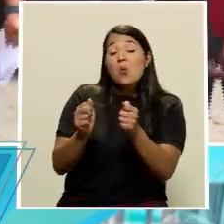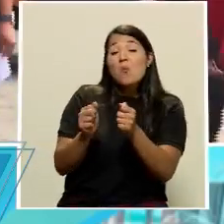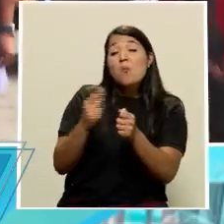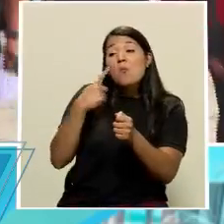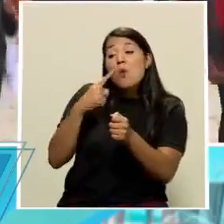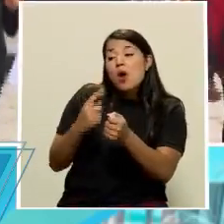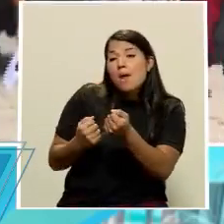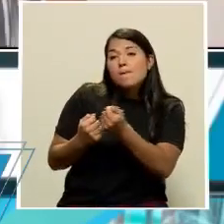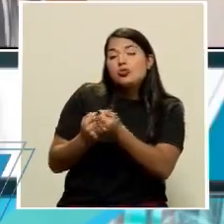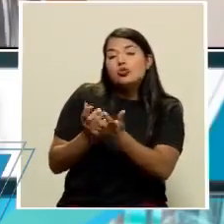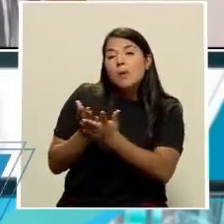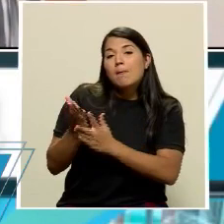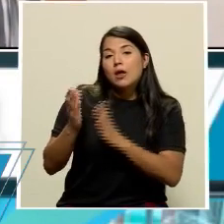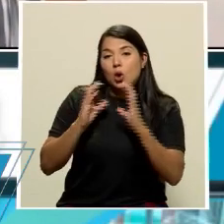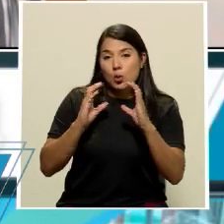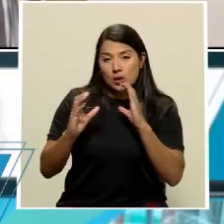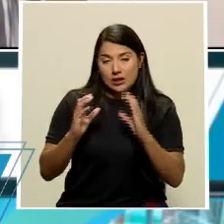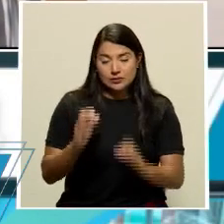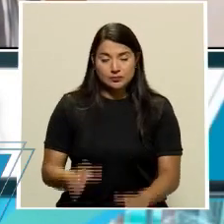comunicación.